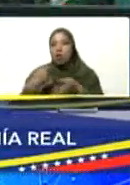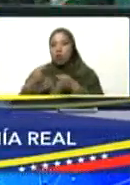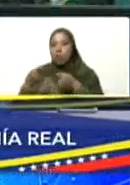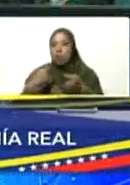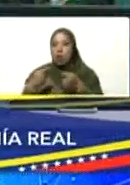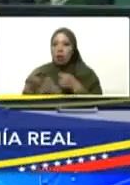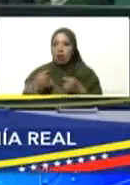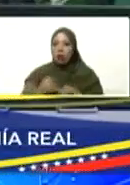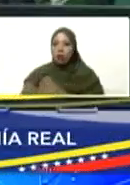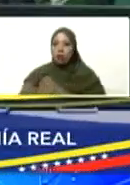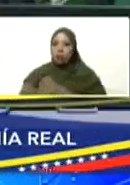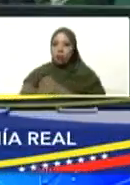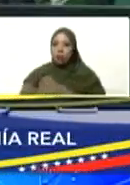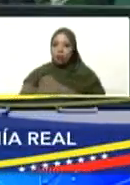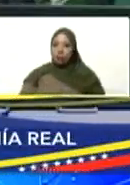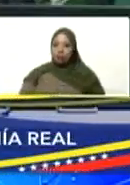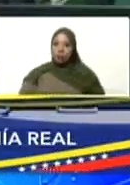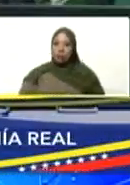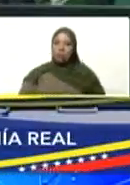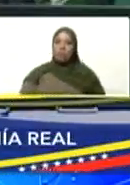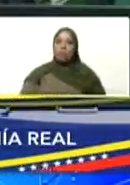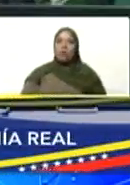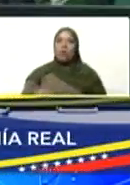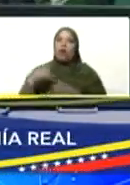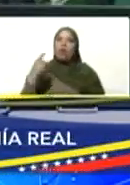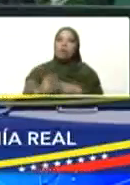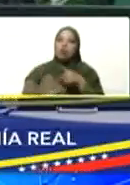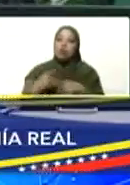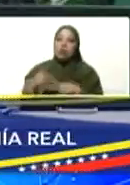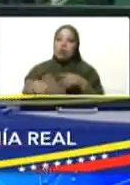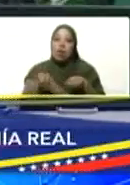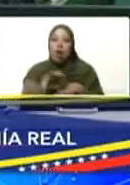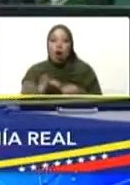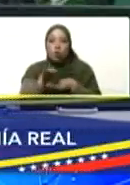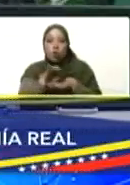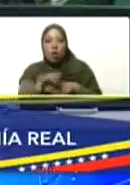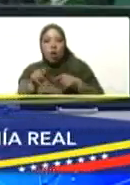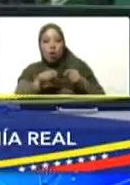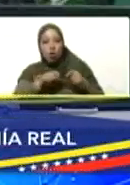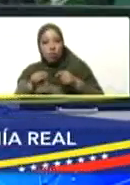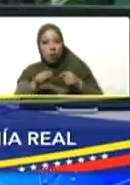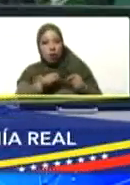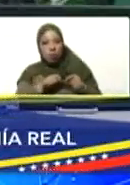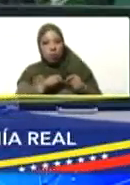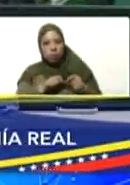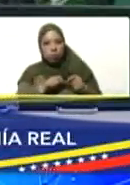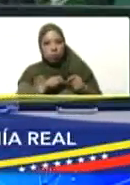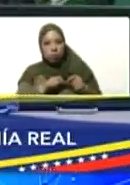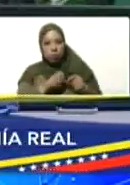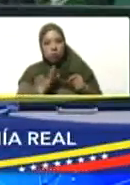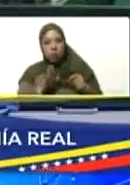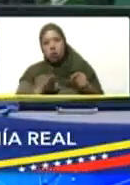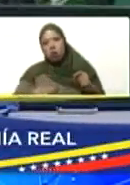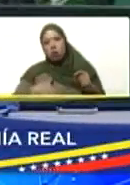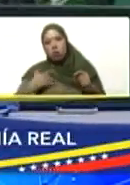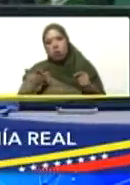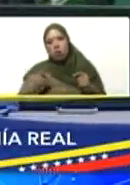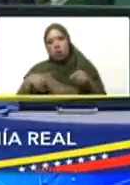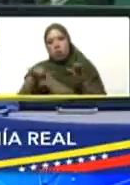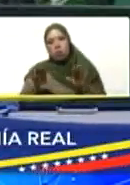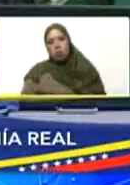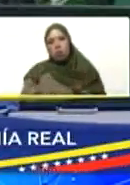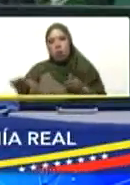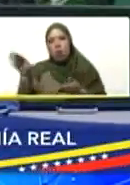Pero nosotros nos tenemos que dedicar a producir y a cuidar la economía. Y que no nos vayan a